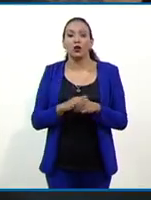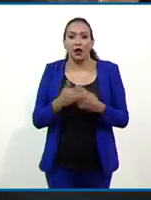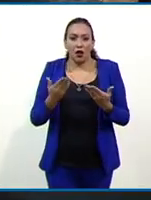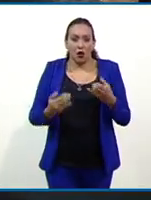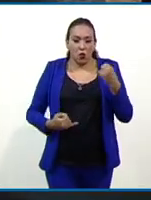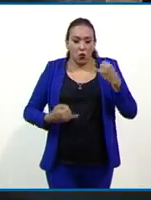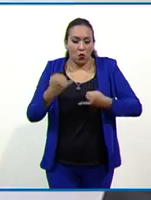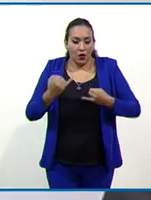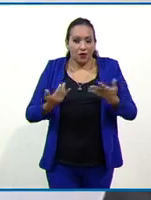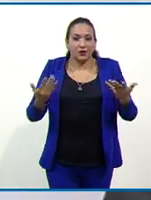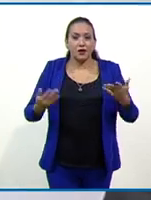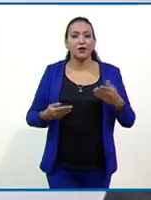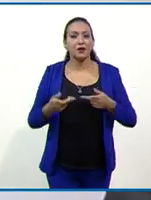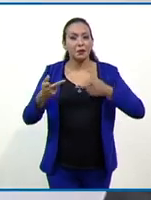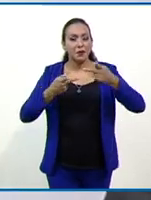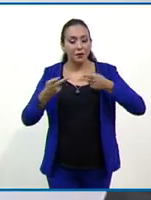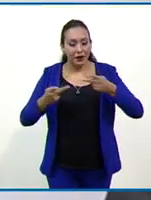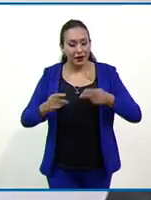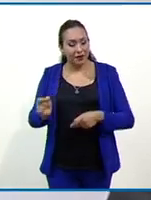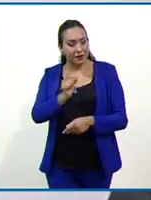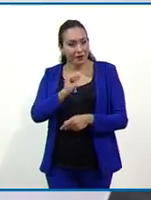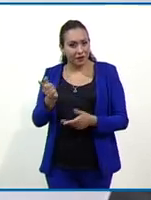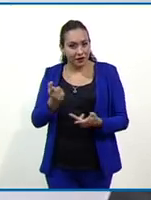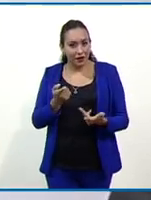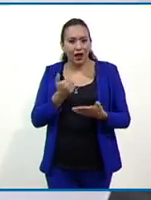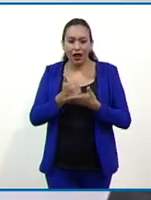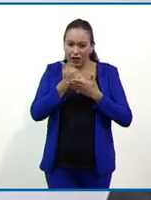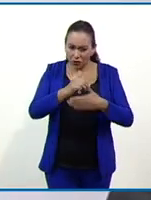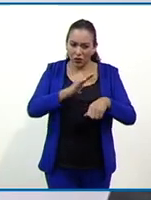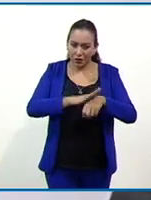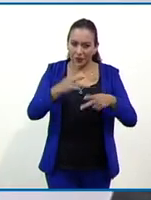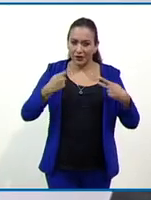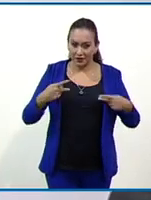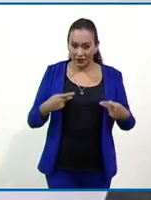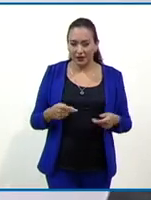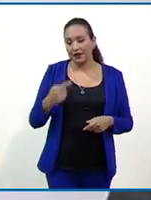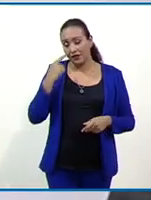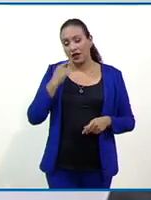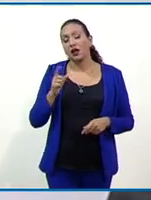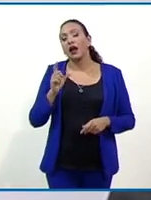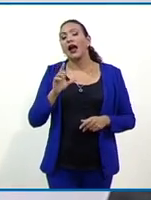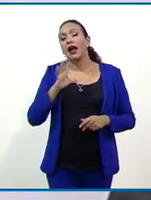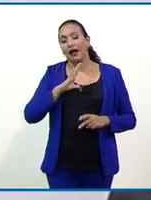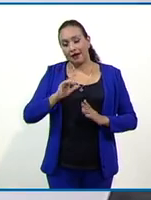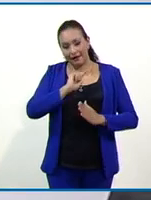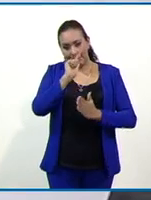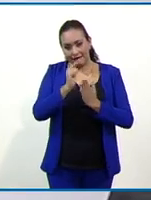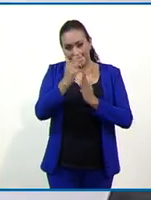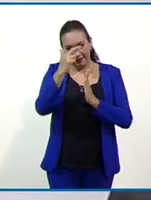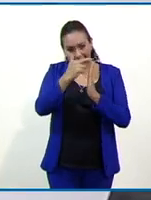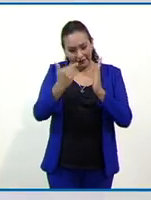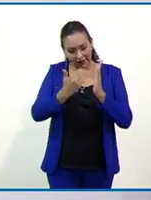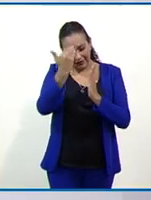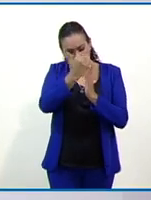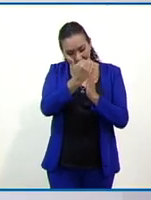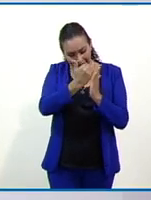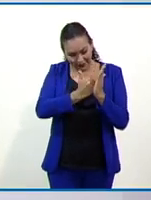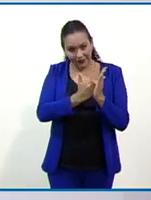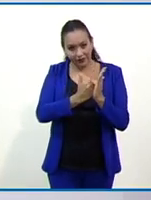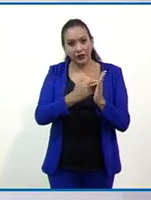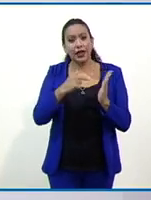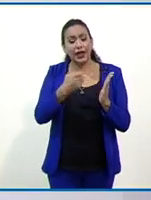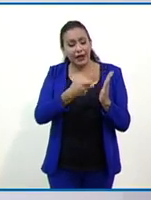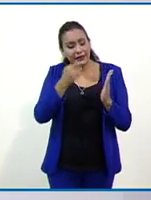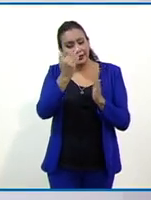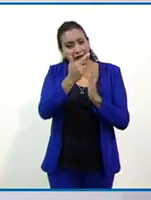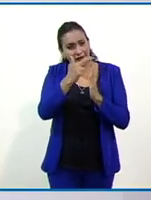en la igualdad social. Si hay bases para poder elegir a los mejores, y las bases son a través de un examen de oposición, creo que tenemos que hacer